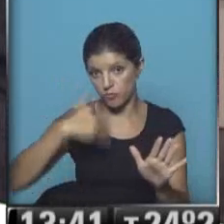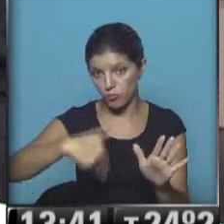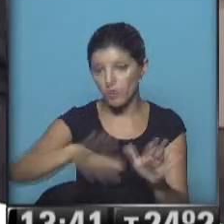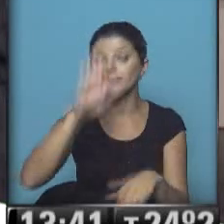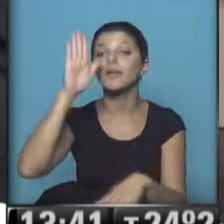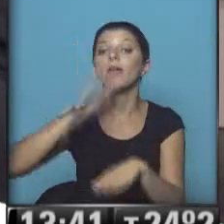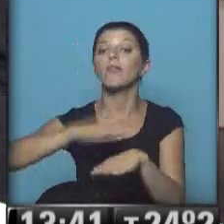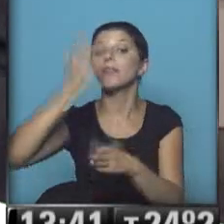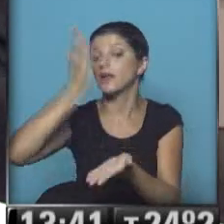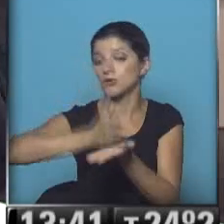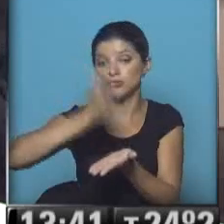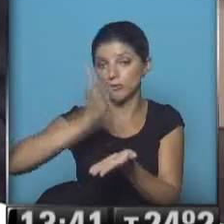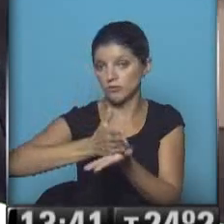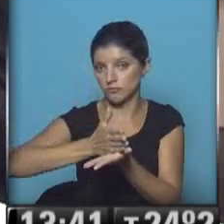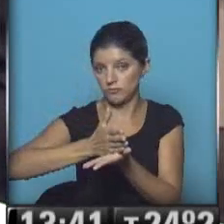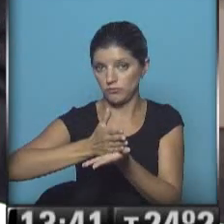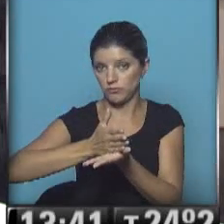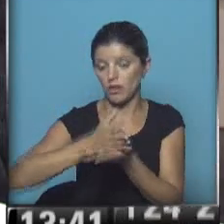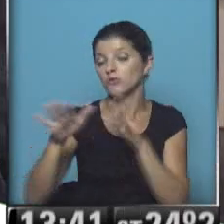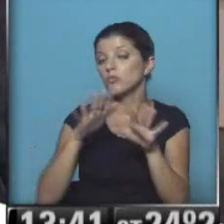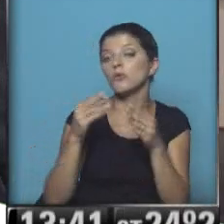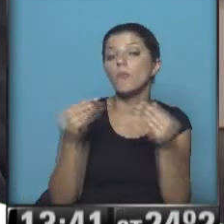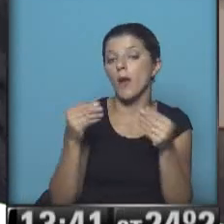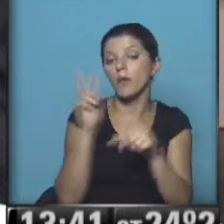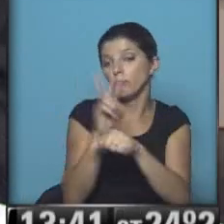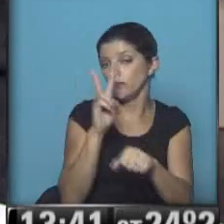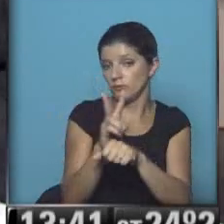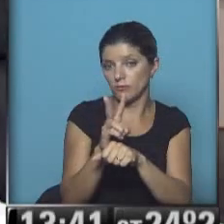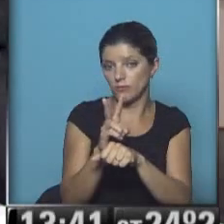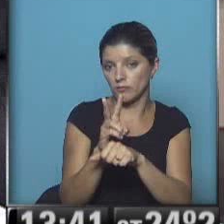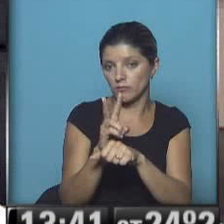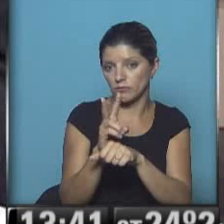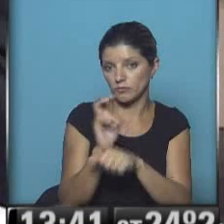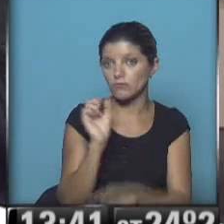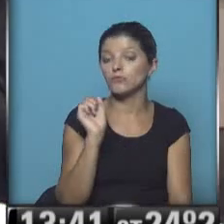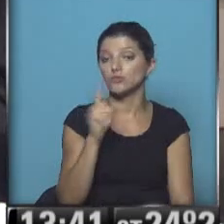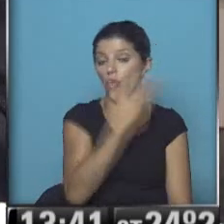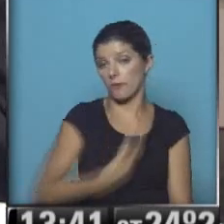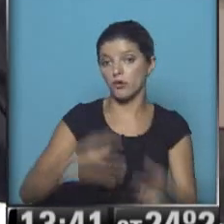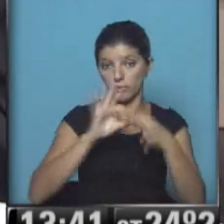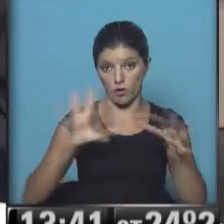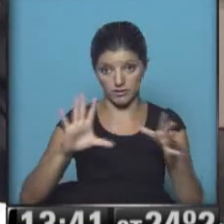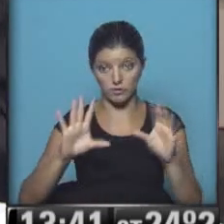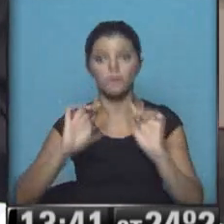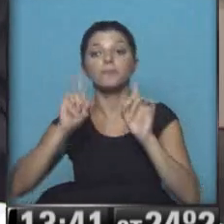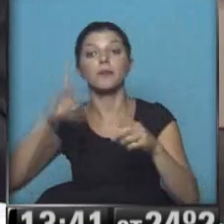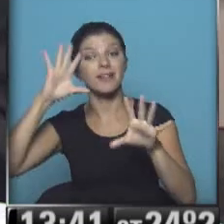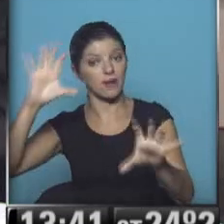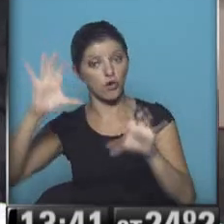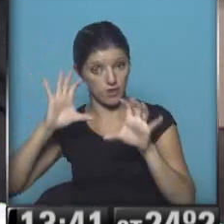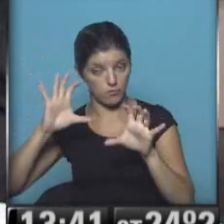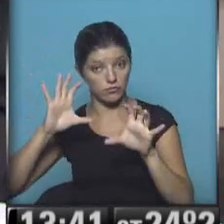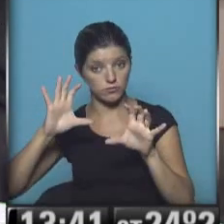derecho a a hacer determinada acción para para proteger justamente un proceso democrático recordemos también de paso